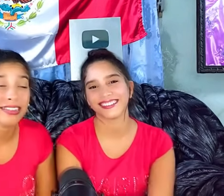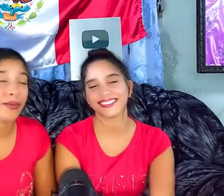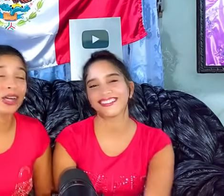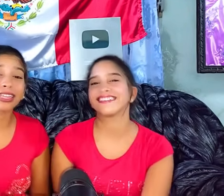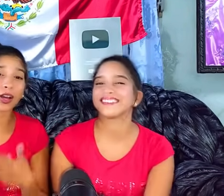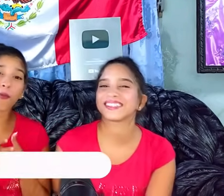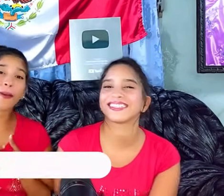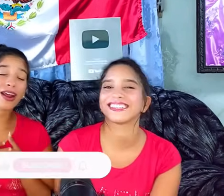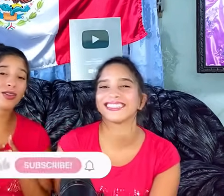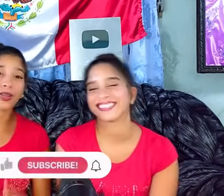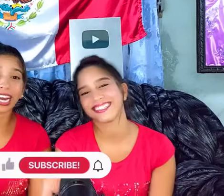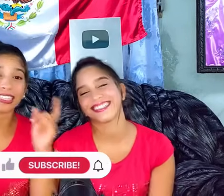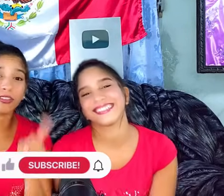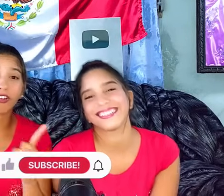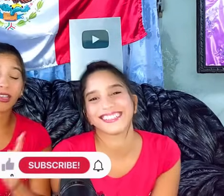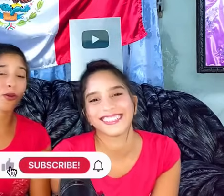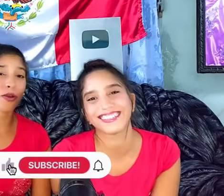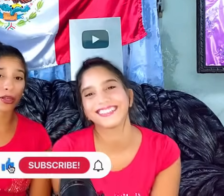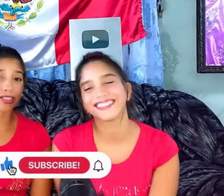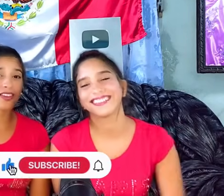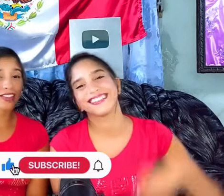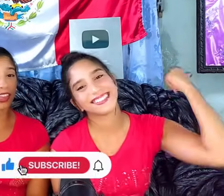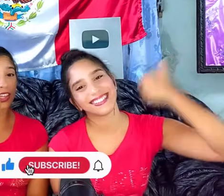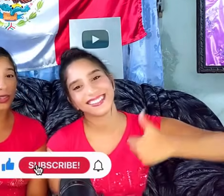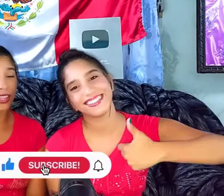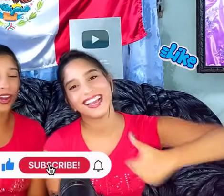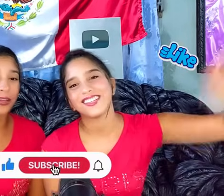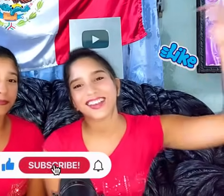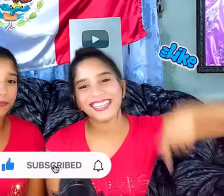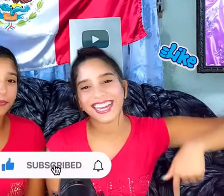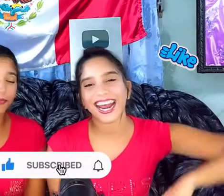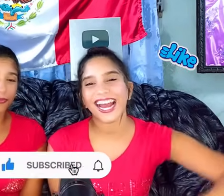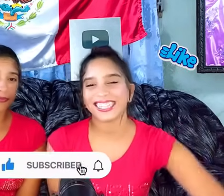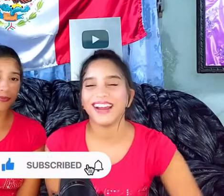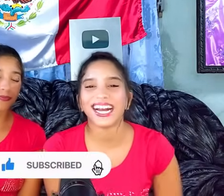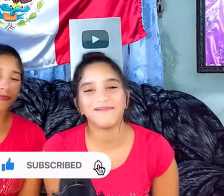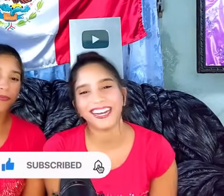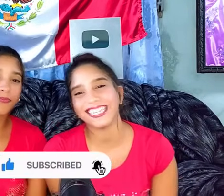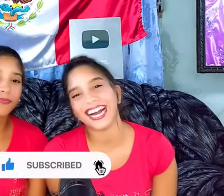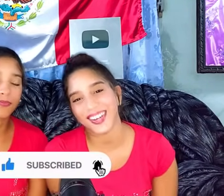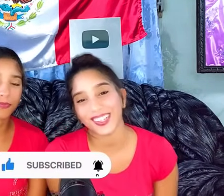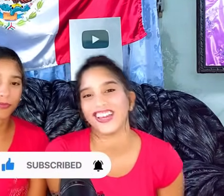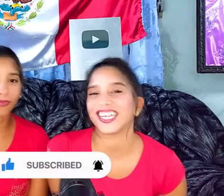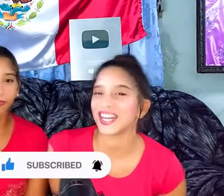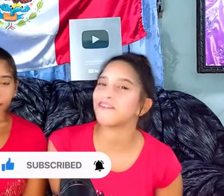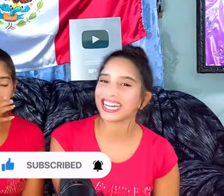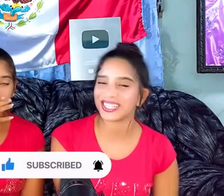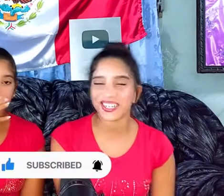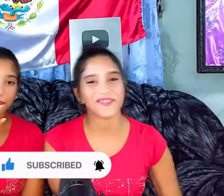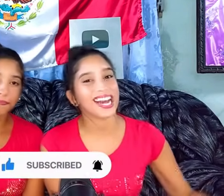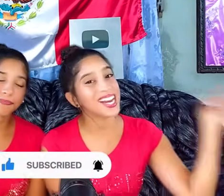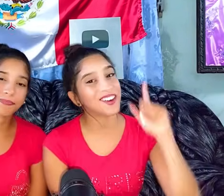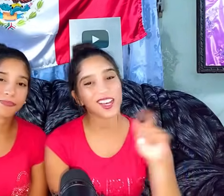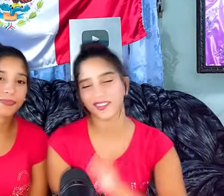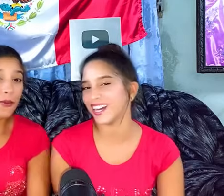agrado este video tanto como para nosotras. Y si fue así, por favor, demuéstranos dejando su lindo like. Suscríbanse al canal, activen la campanita de notificaciones para que así